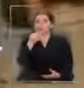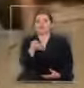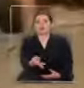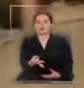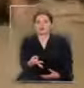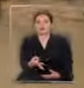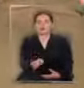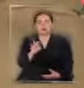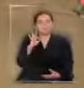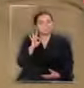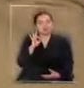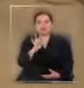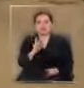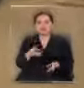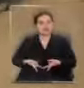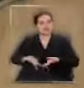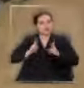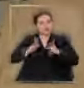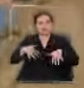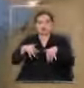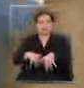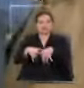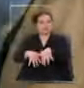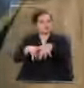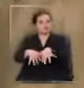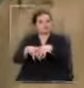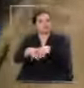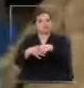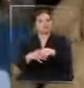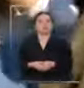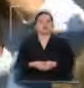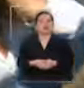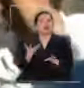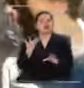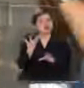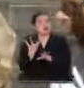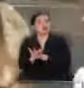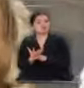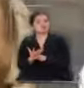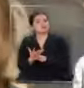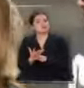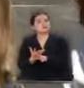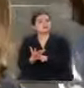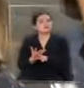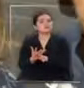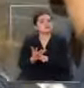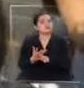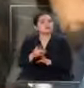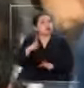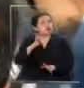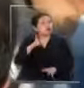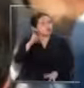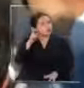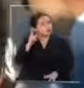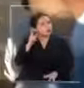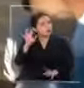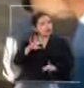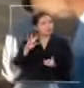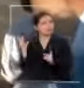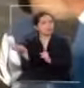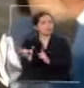Está perfectamente dentro de sus derechos en manifestarse. Hay razones justificadas. Si es que se puede escuchar algo del ambiente, para tener el